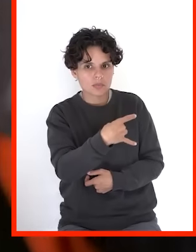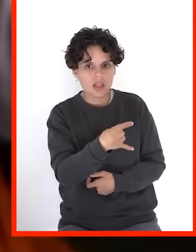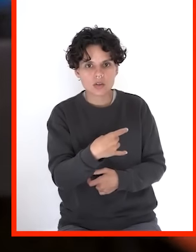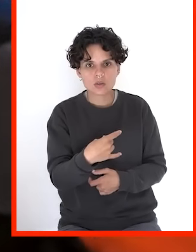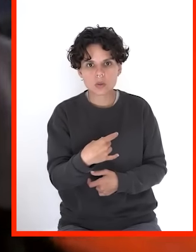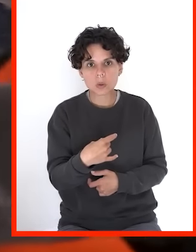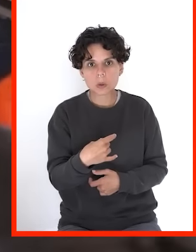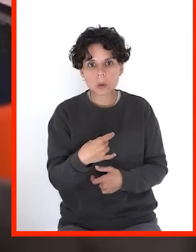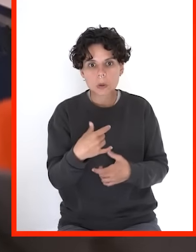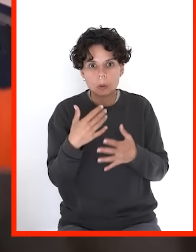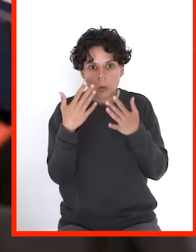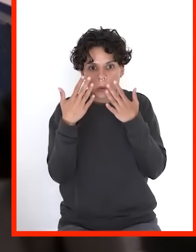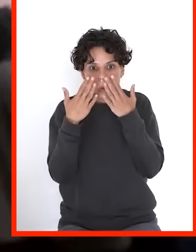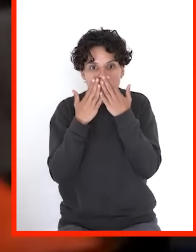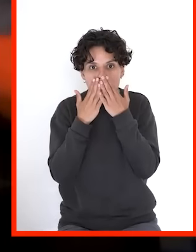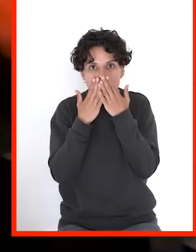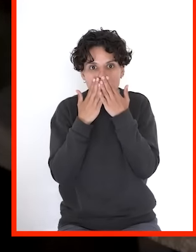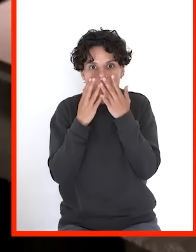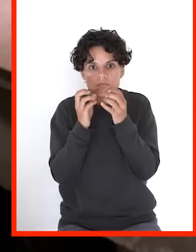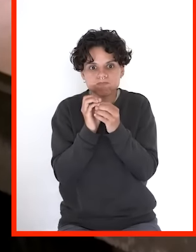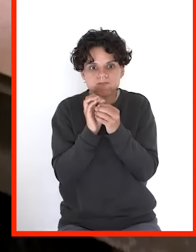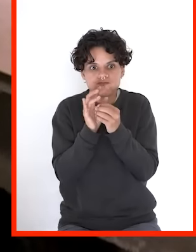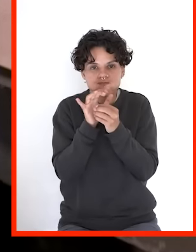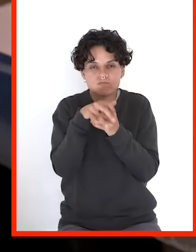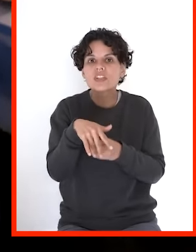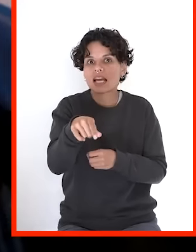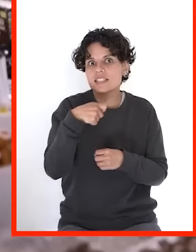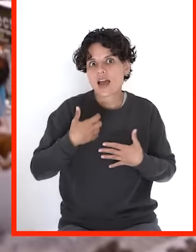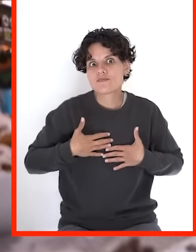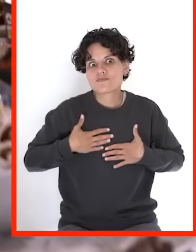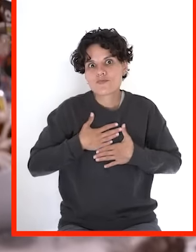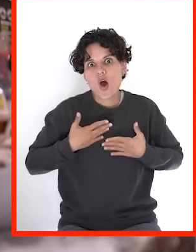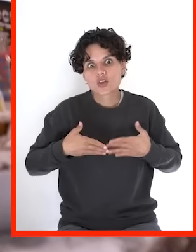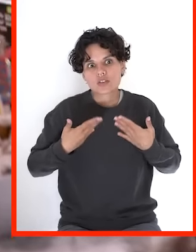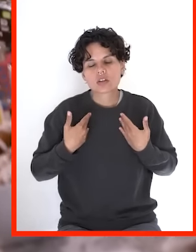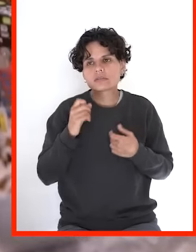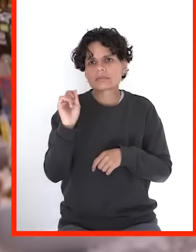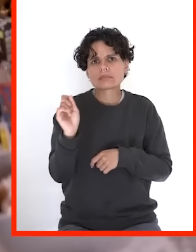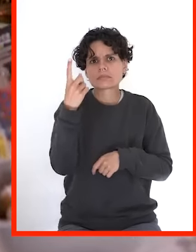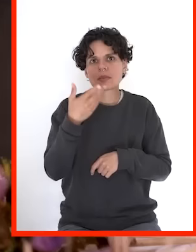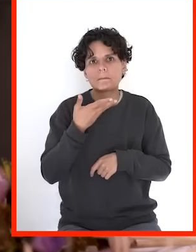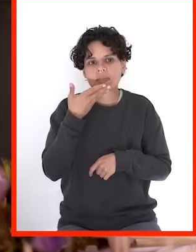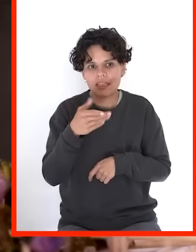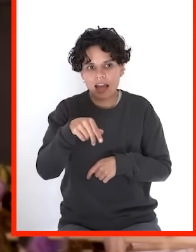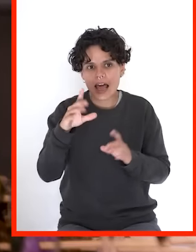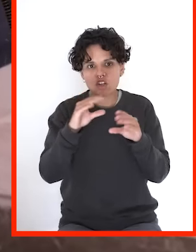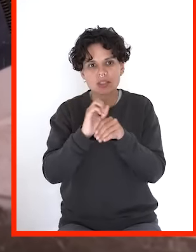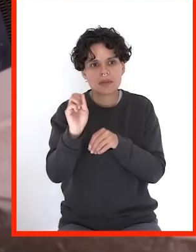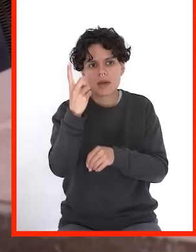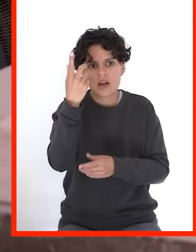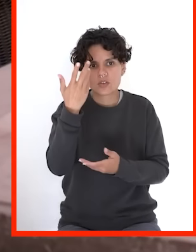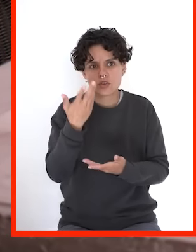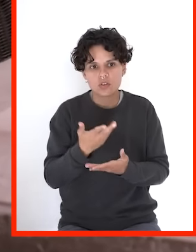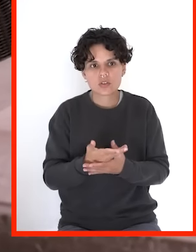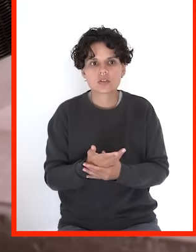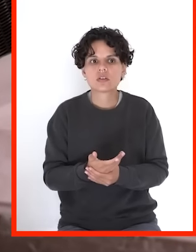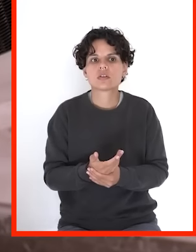llamado. ¿Viste la emoción? Mira, esa es la emoción que causamos. El primer condoro de la noche, me mandé un condoro. Cambusa.